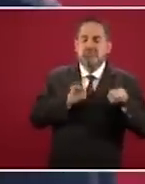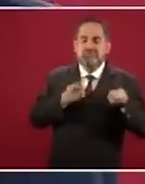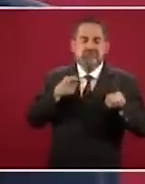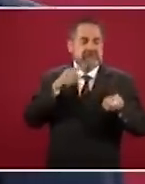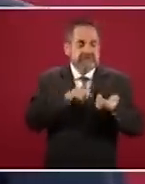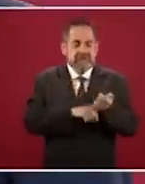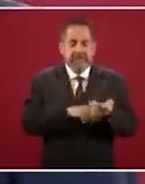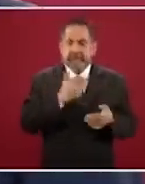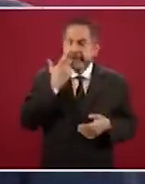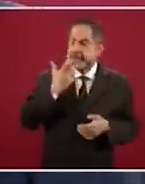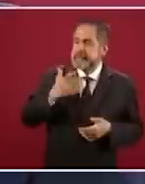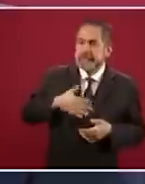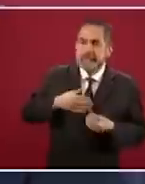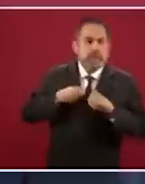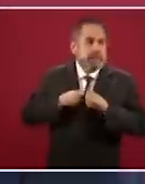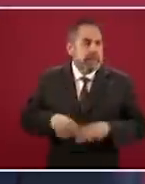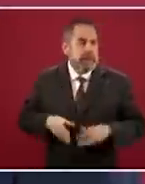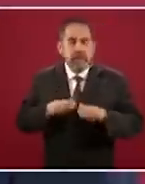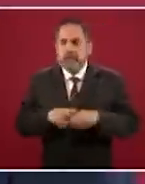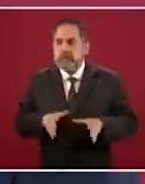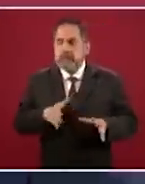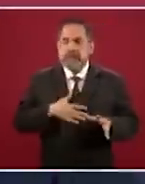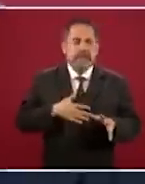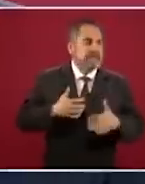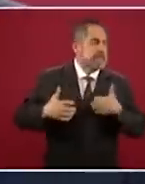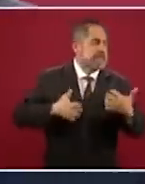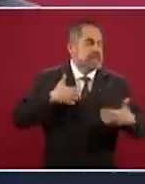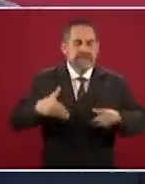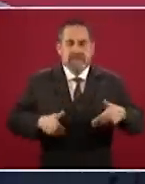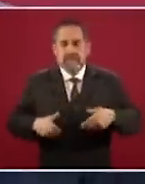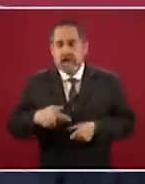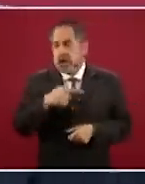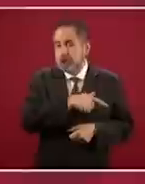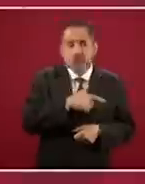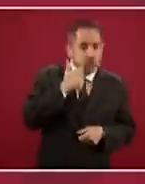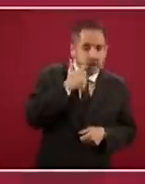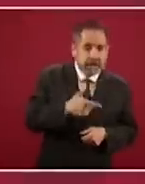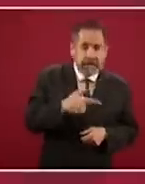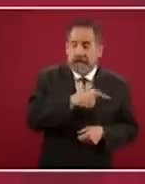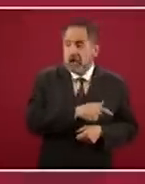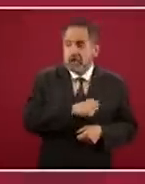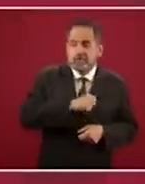los grupos de intereses creados que se resisten